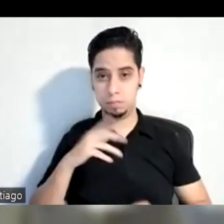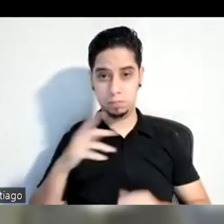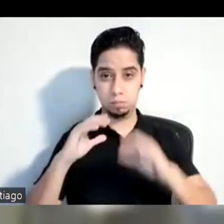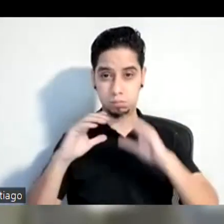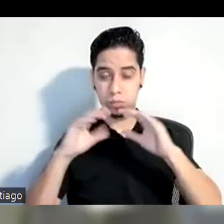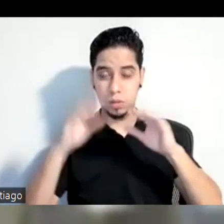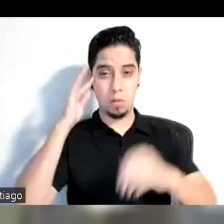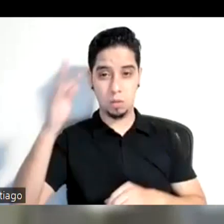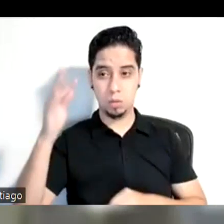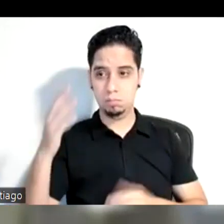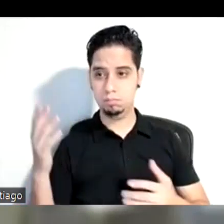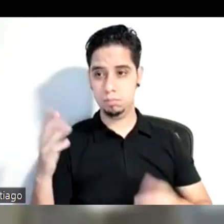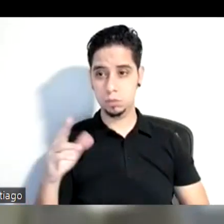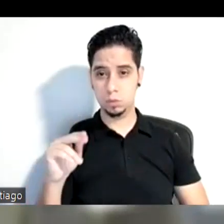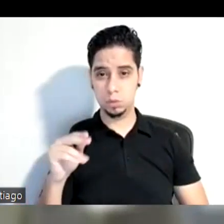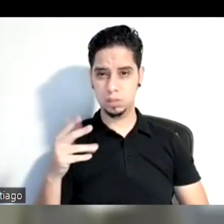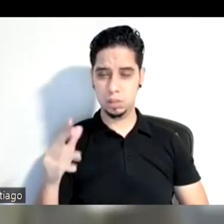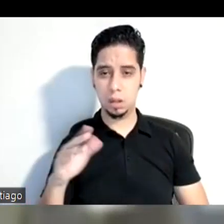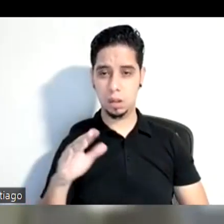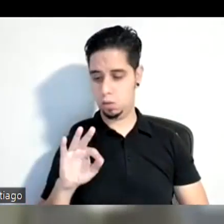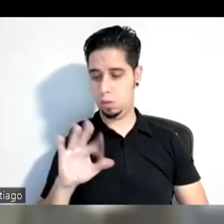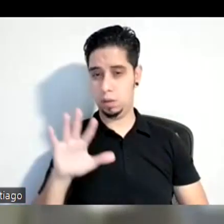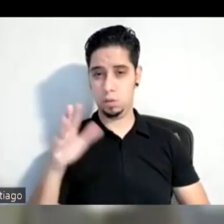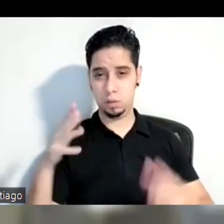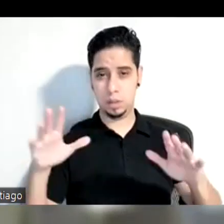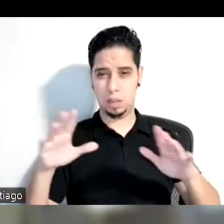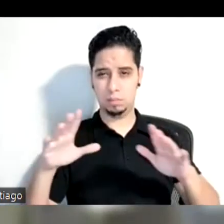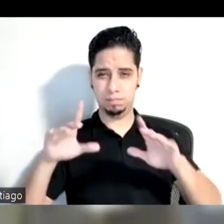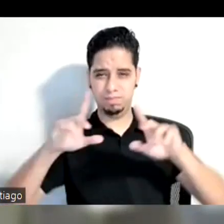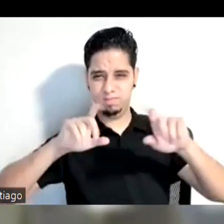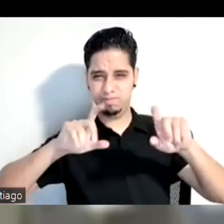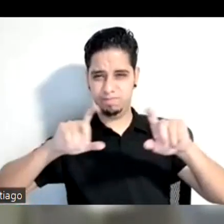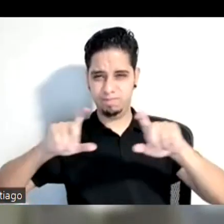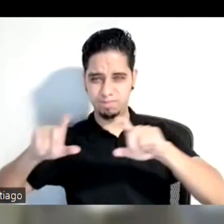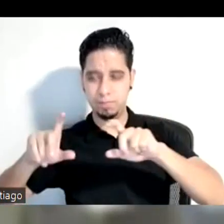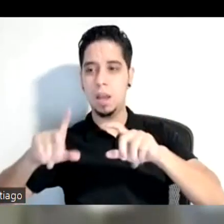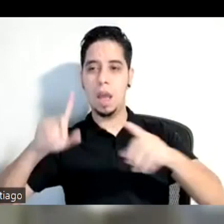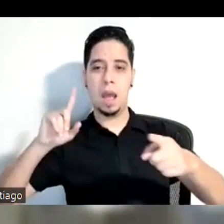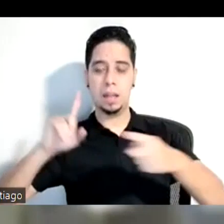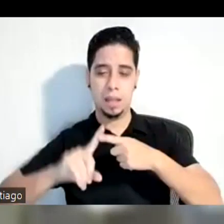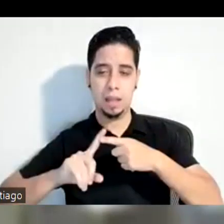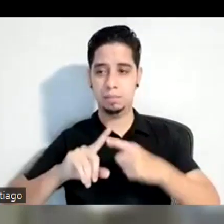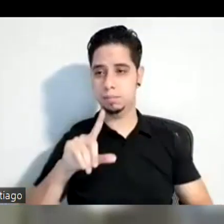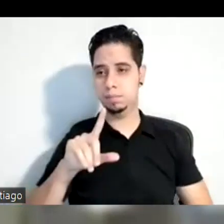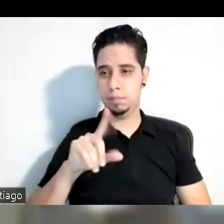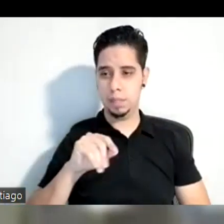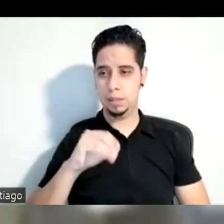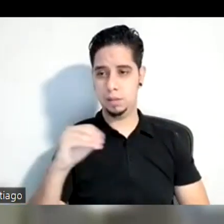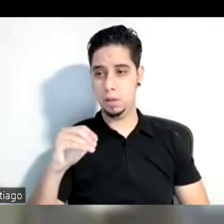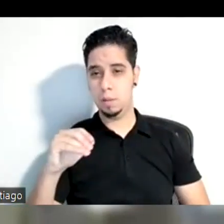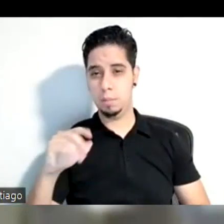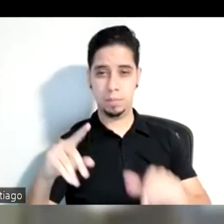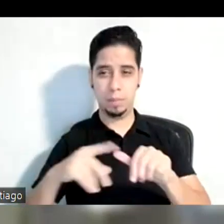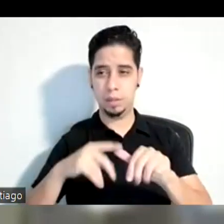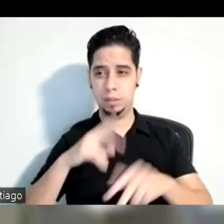no fue tan futuro, ¿verdad? Porque ya desde el 95 empezaron a hacer experimentos, 97, Ya para el 2000 se empezaron a hacer los primeros atisbos